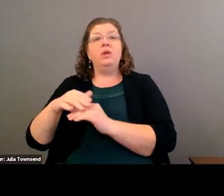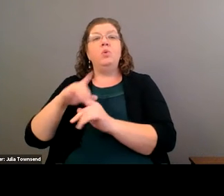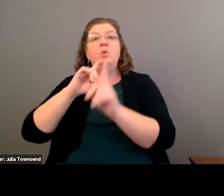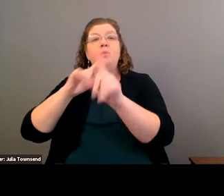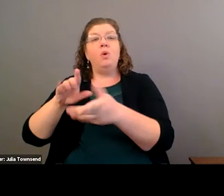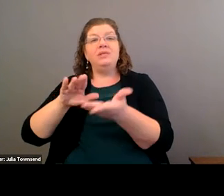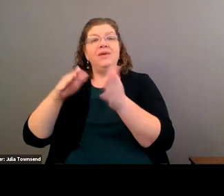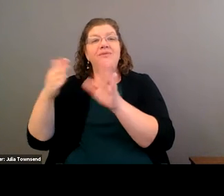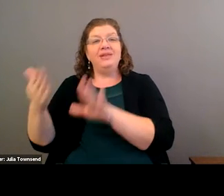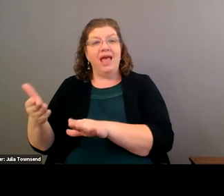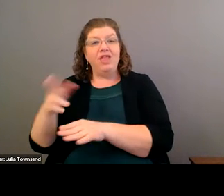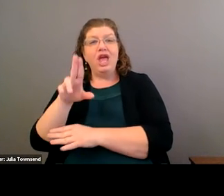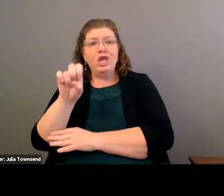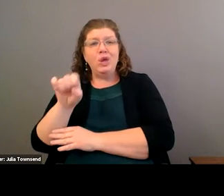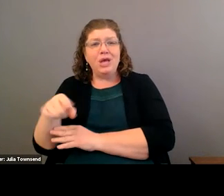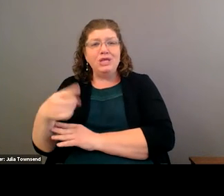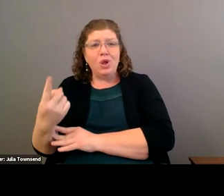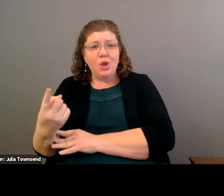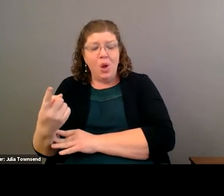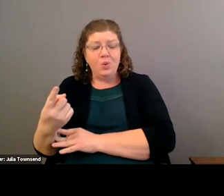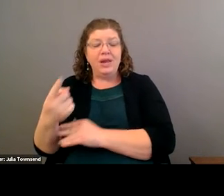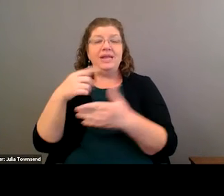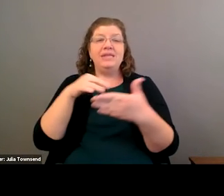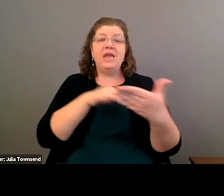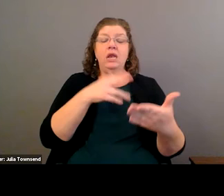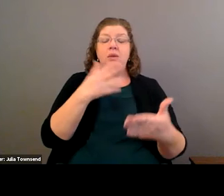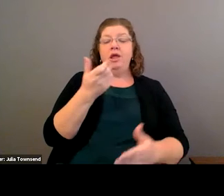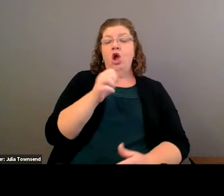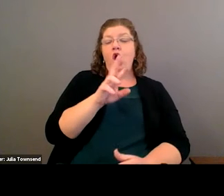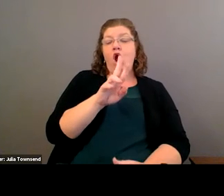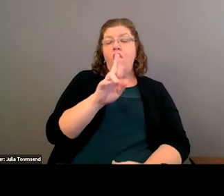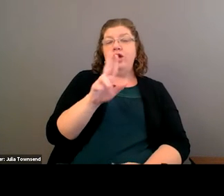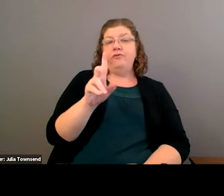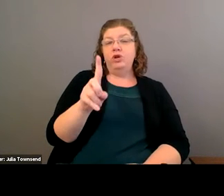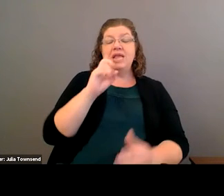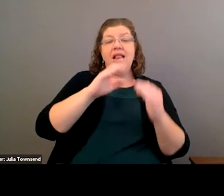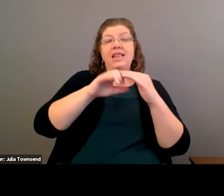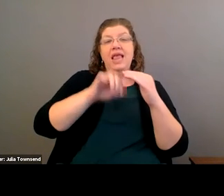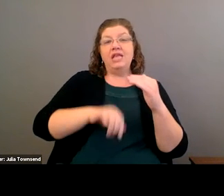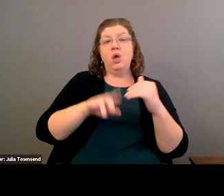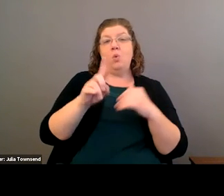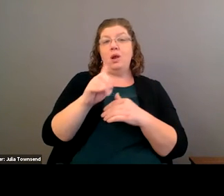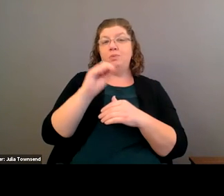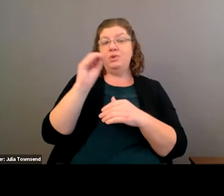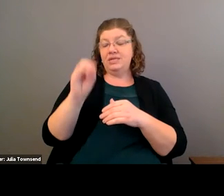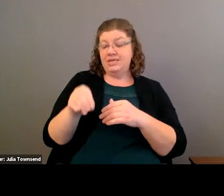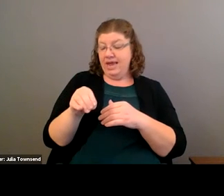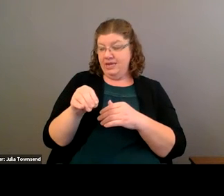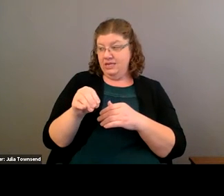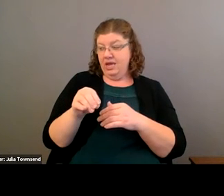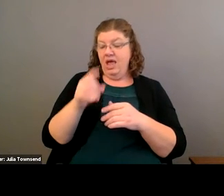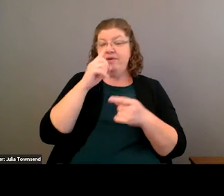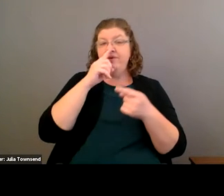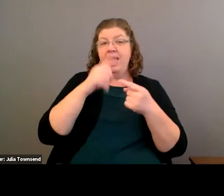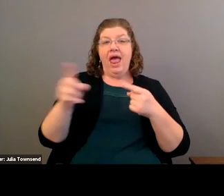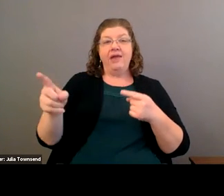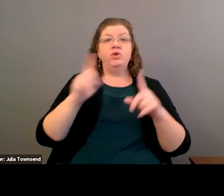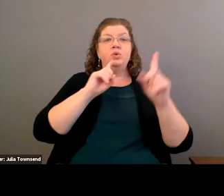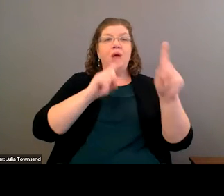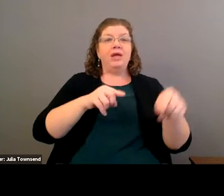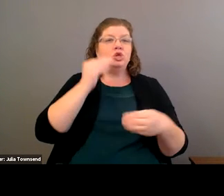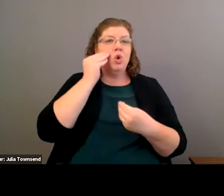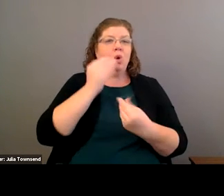muchas muertes en los Estados Unidos. Y según un estudio de Harvard, es que el menos del 1% de las